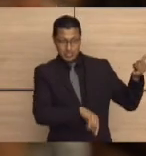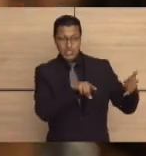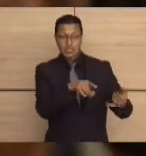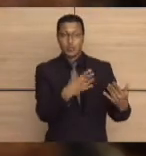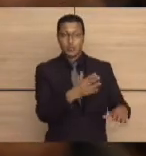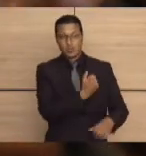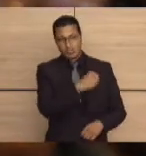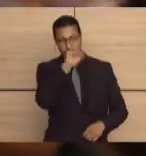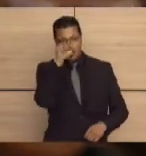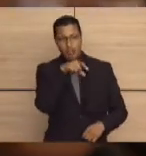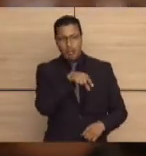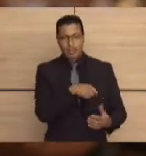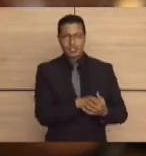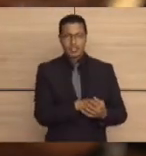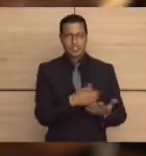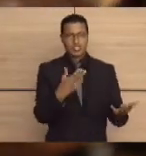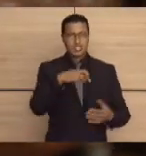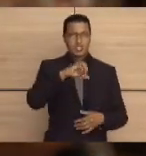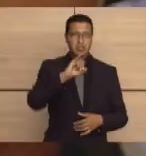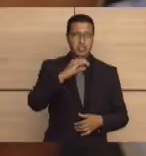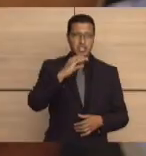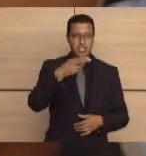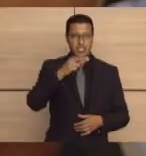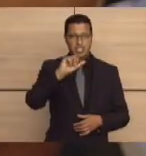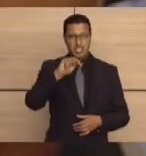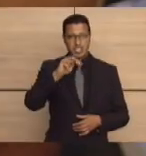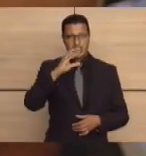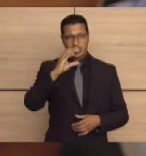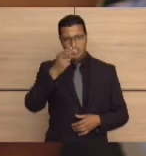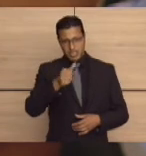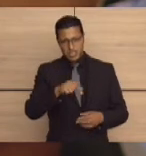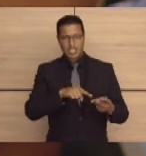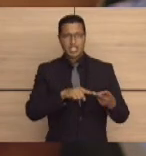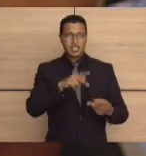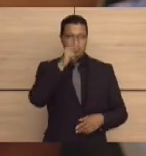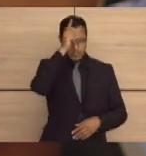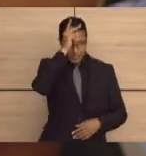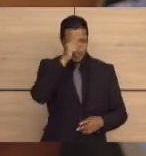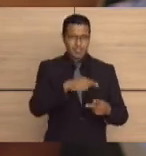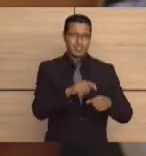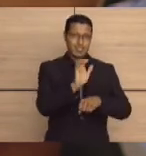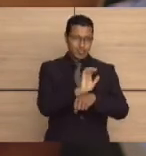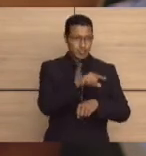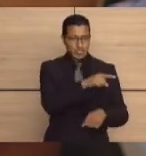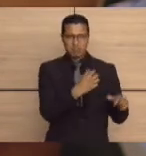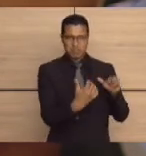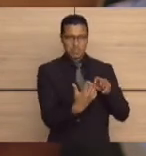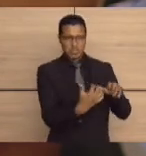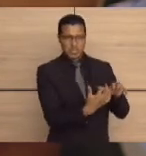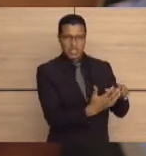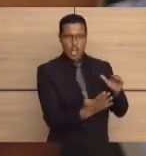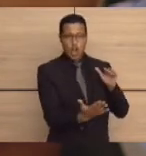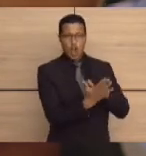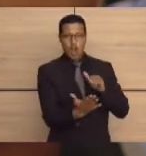gloriosas, en Pichincha, en Ecuador, en Ayacucho, en Junín, en Perú, las batallas finales contra los